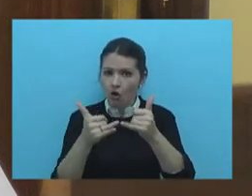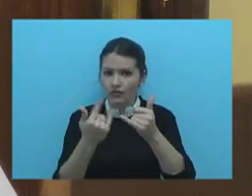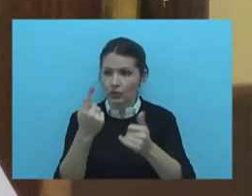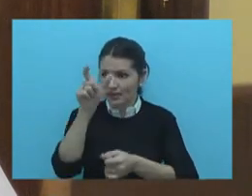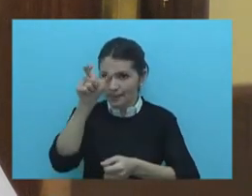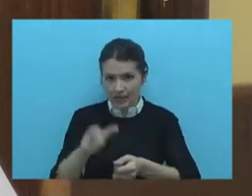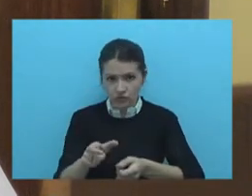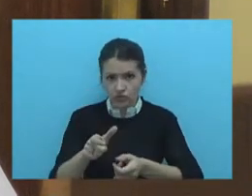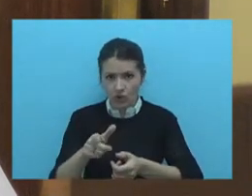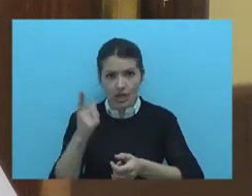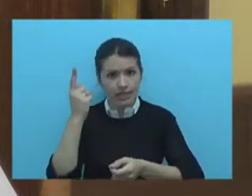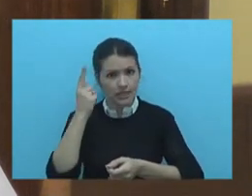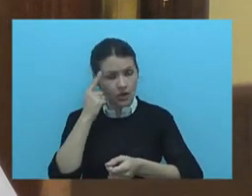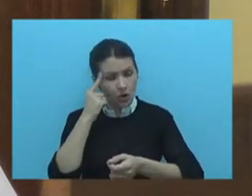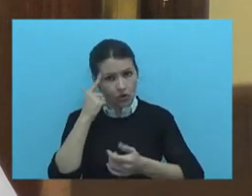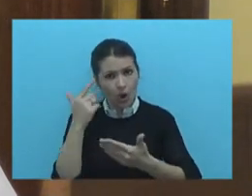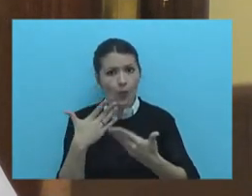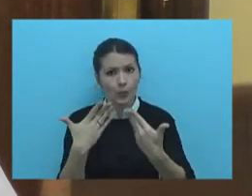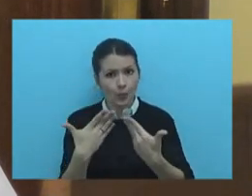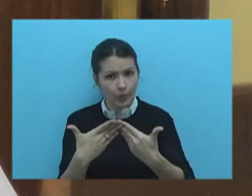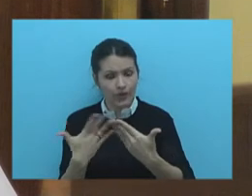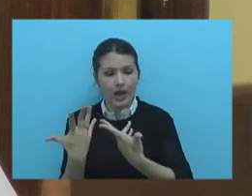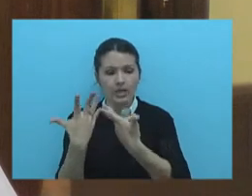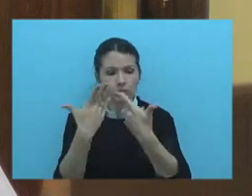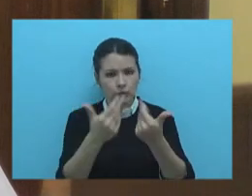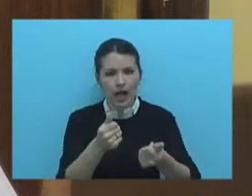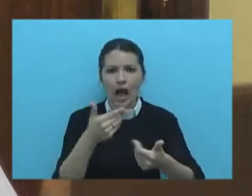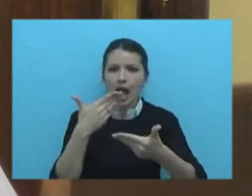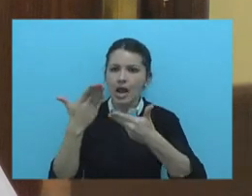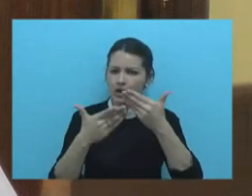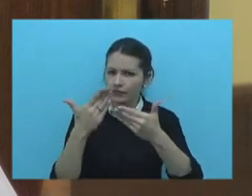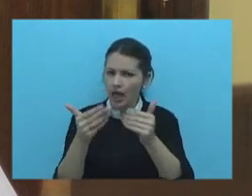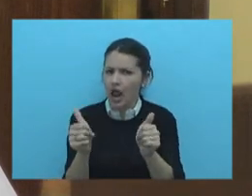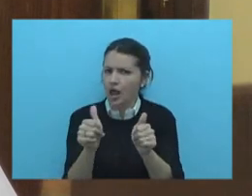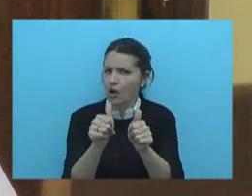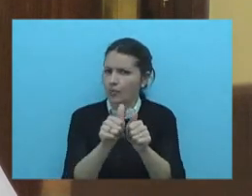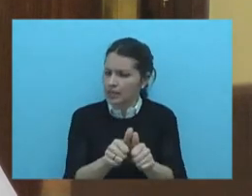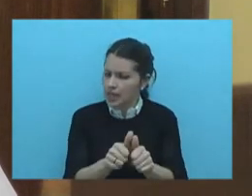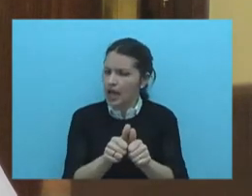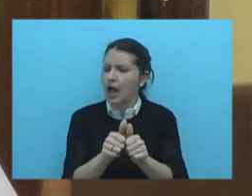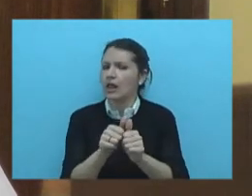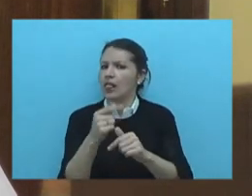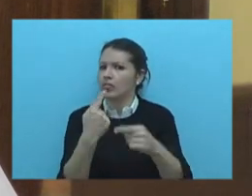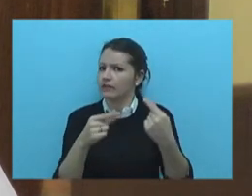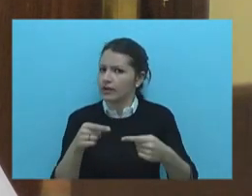no se sientan solos, que puedan estar acompañados para no cometer suicidios o caer en depresión.